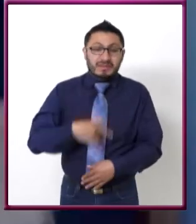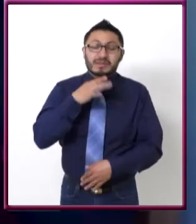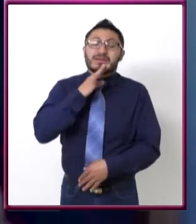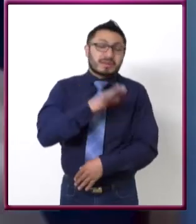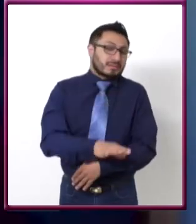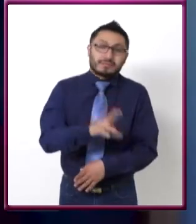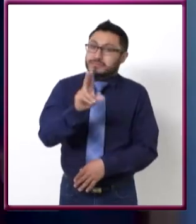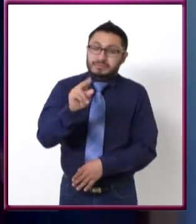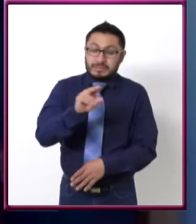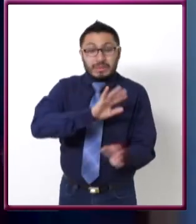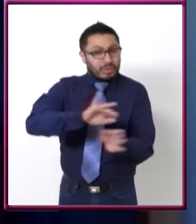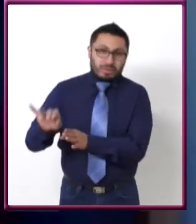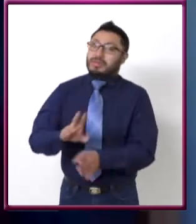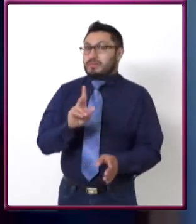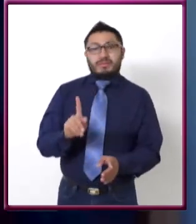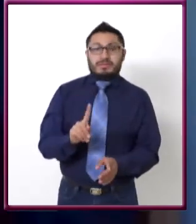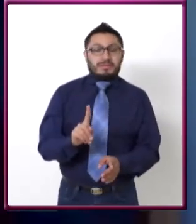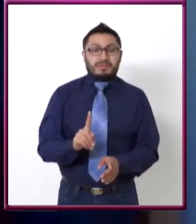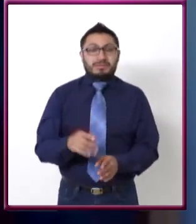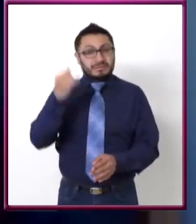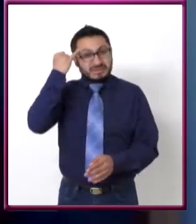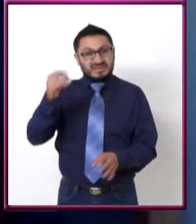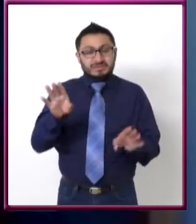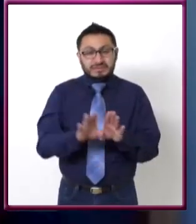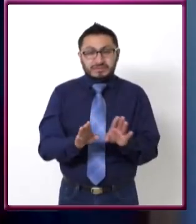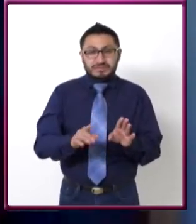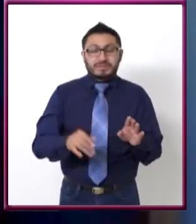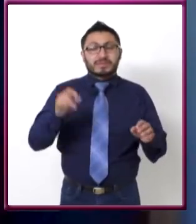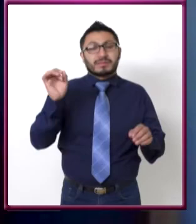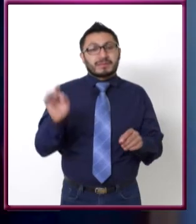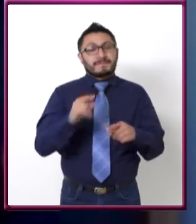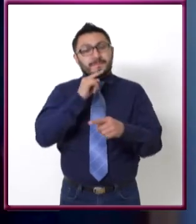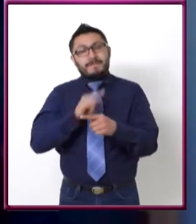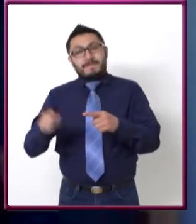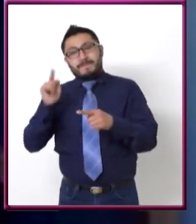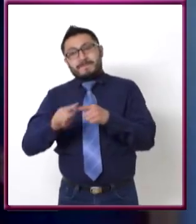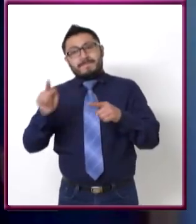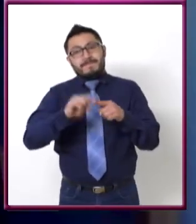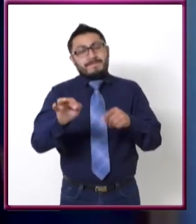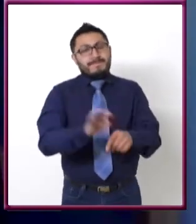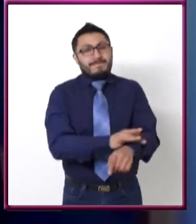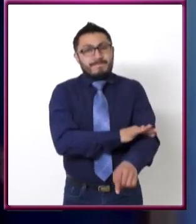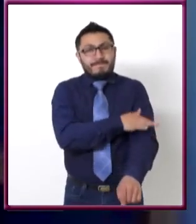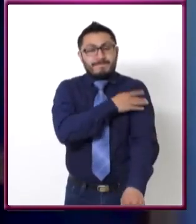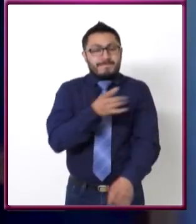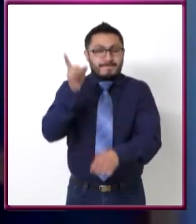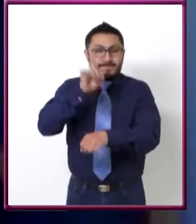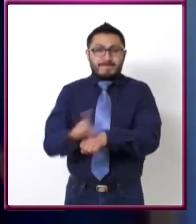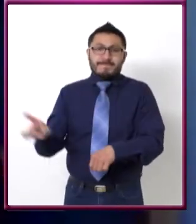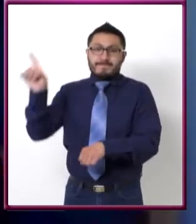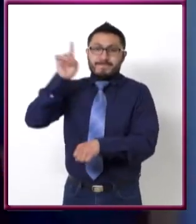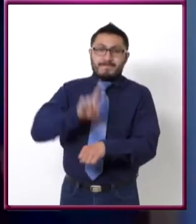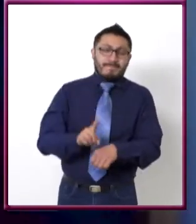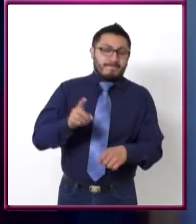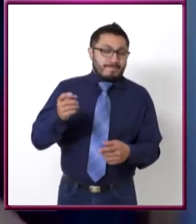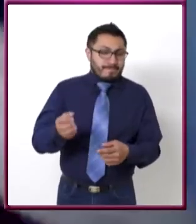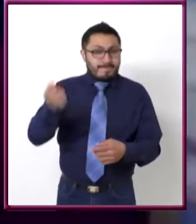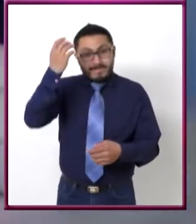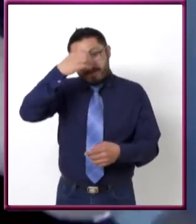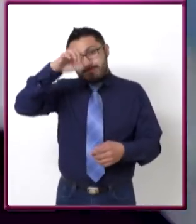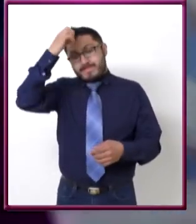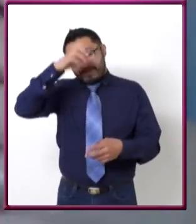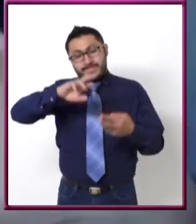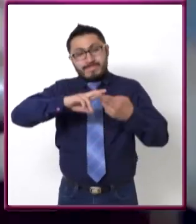no sentirse mal. La idea es ir transitando por diferentes emociones a lo largo del día, a lo largo de